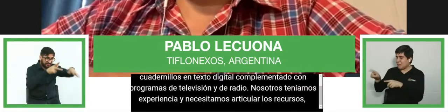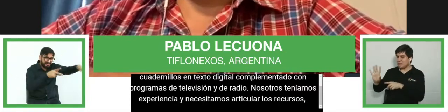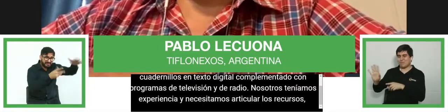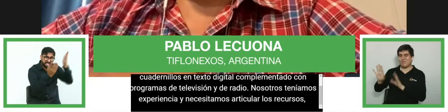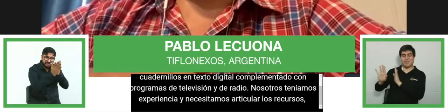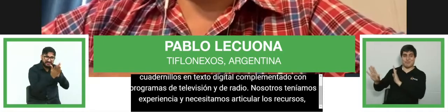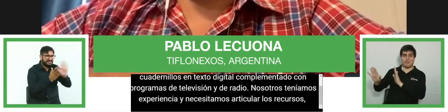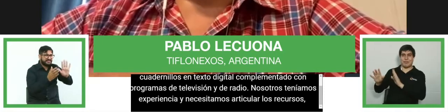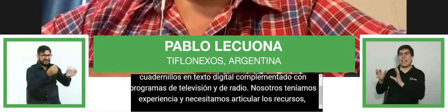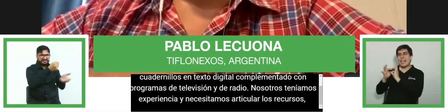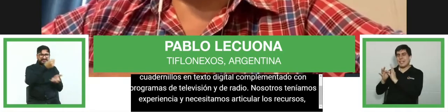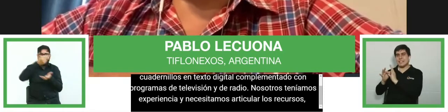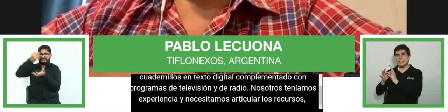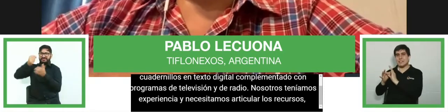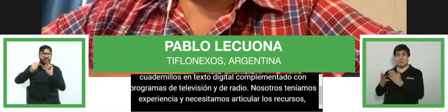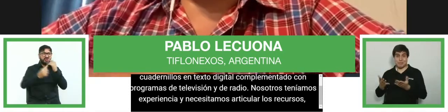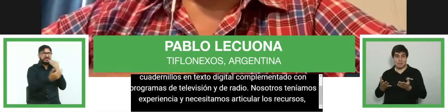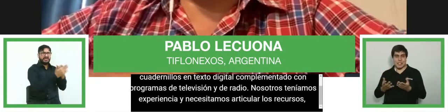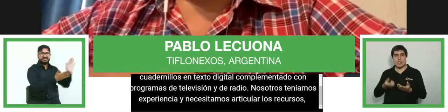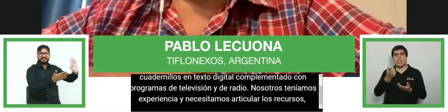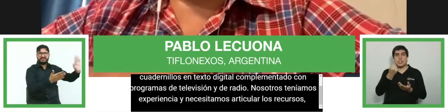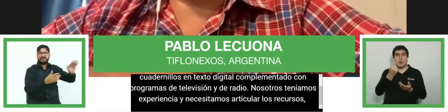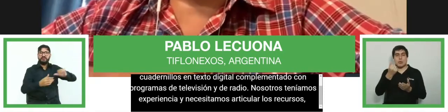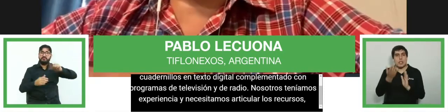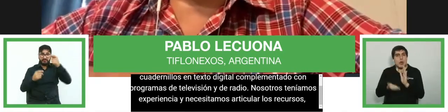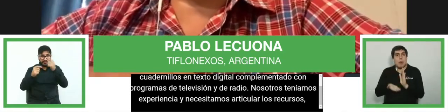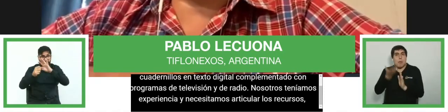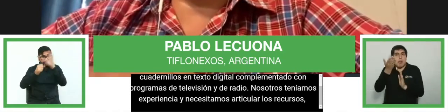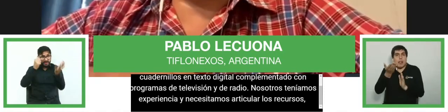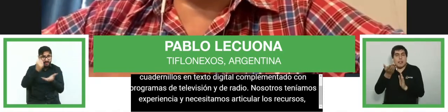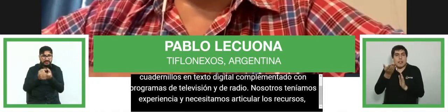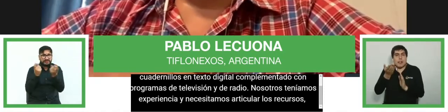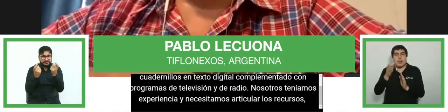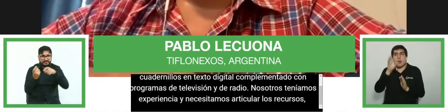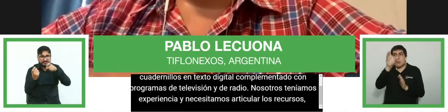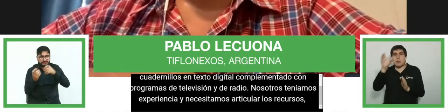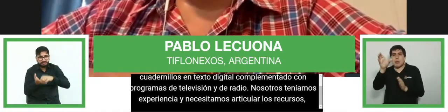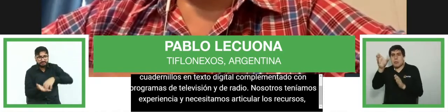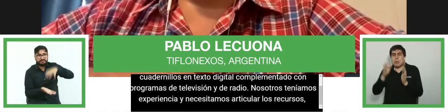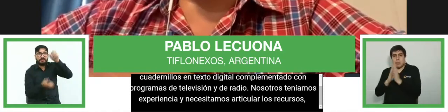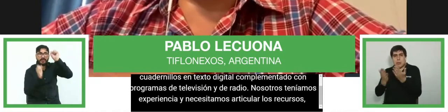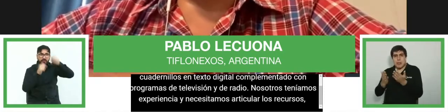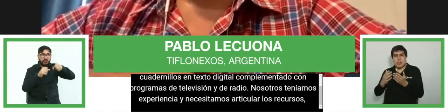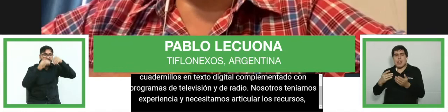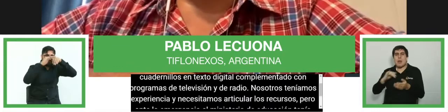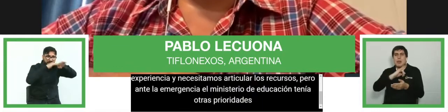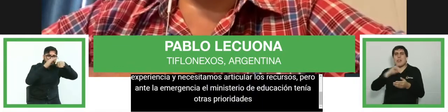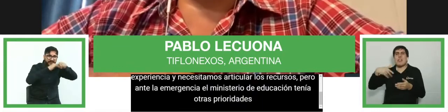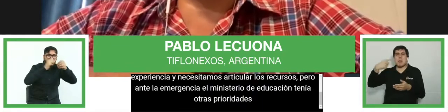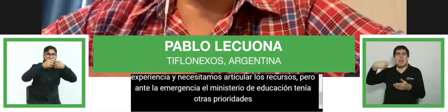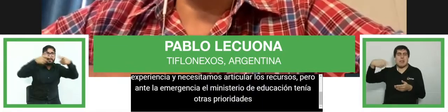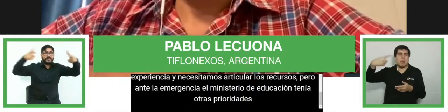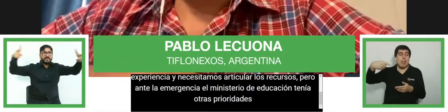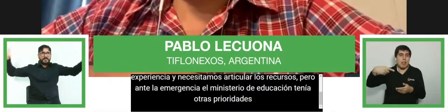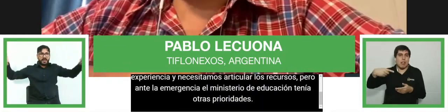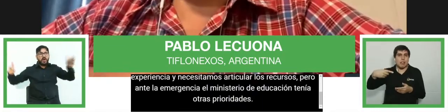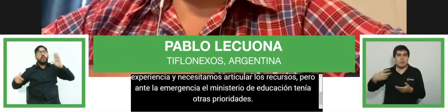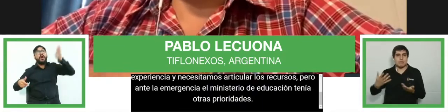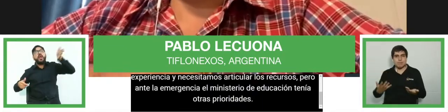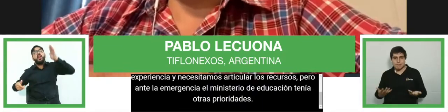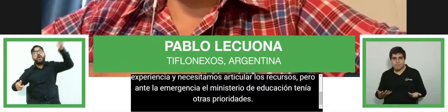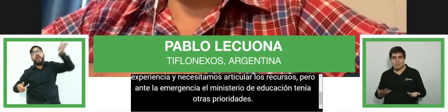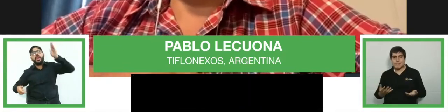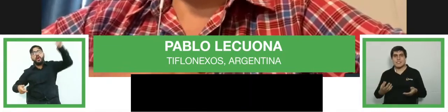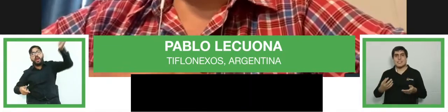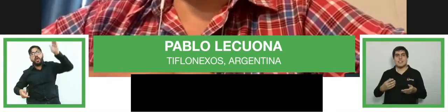Esta idea de el costo extra que implica hacer las cosas accesibles, que bueno, lo resolveremos después de hacer las cosas para los demás. Y ahí lo